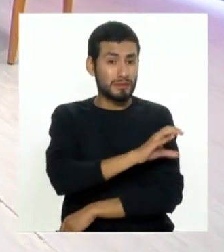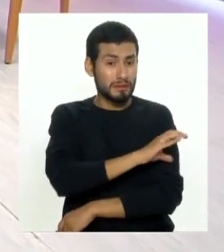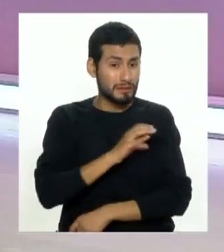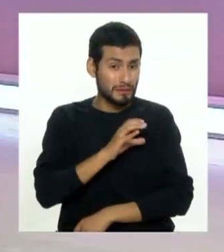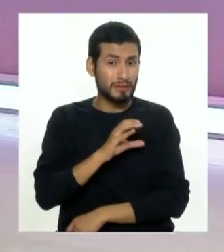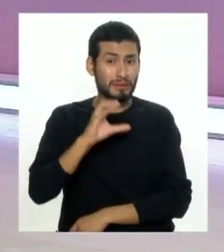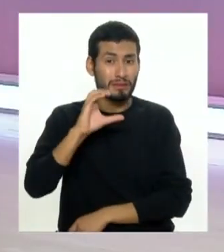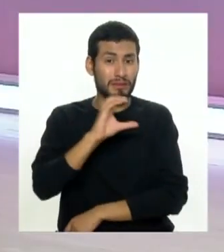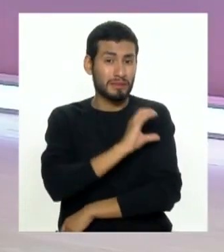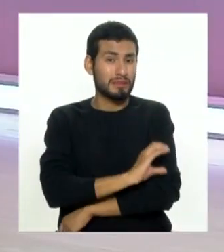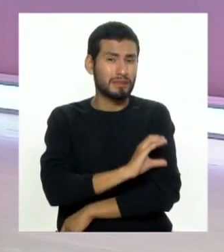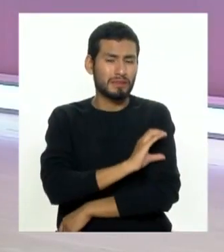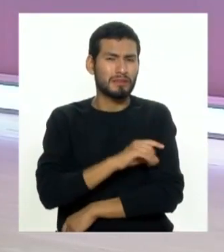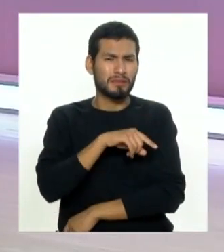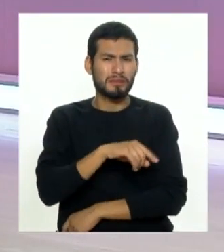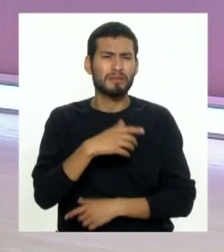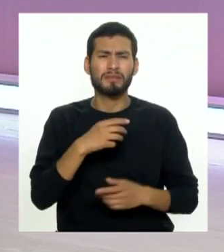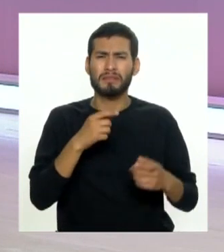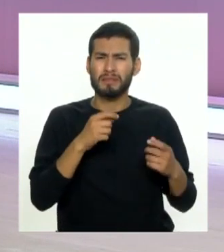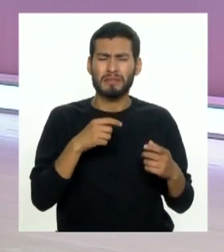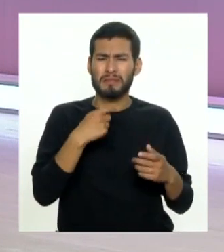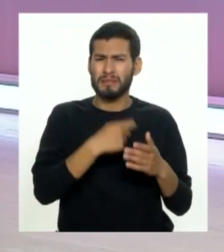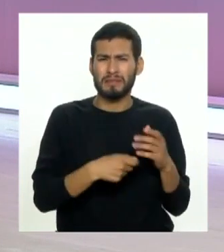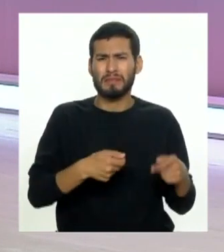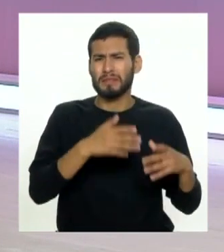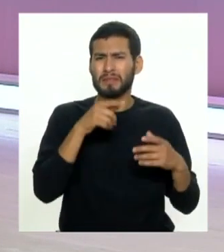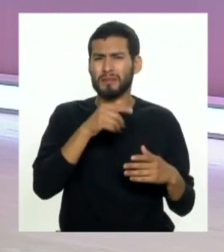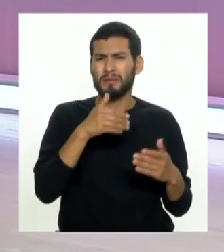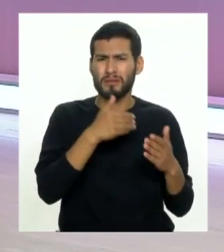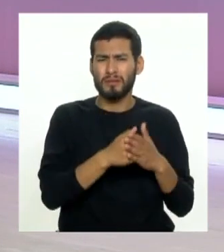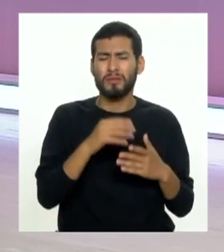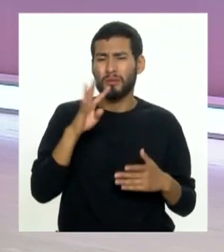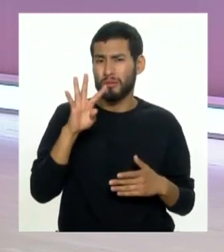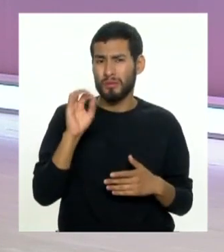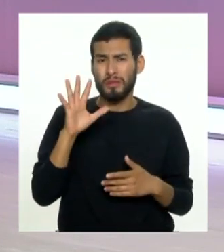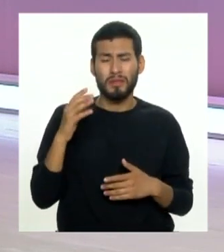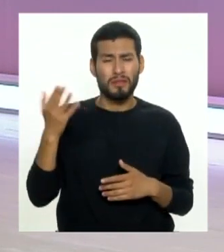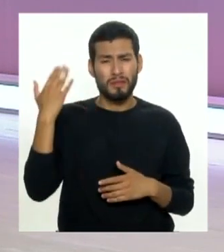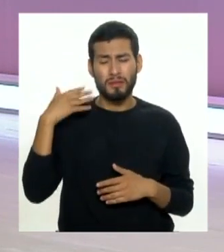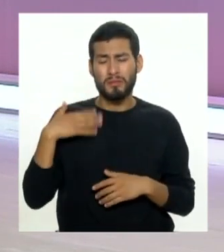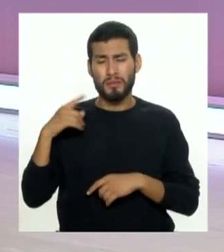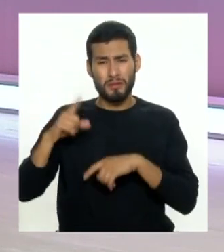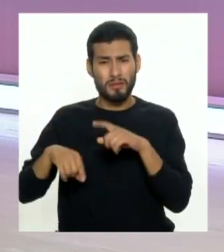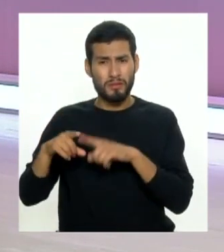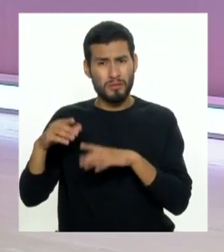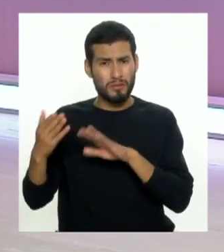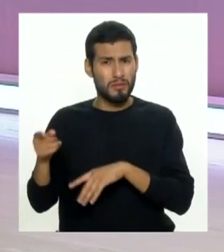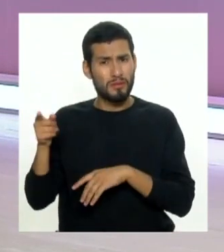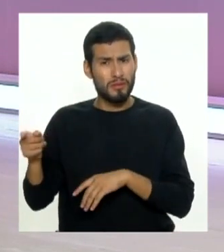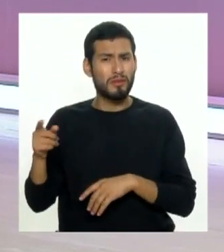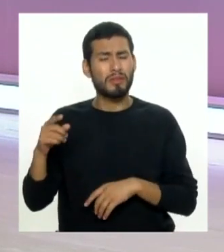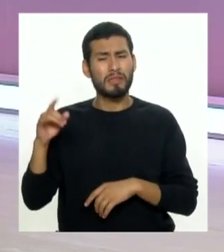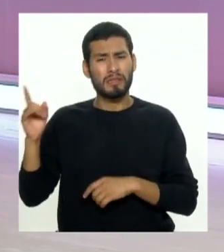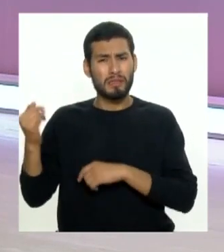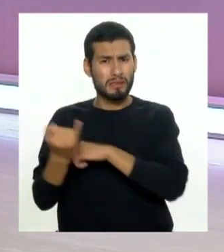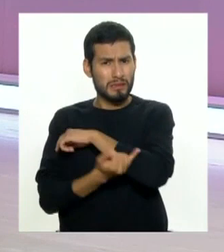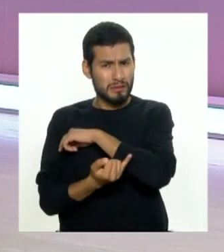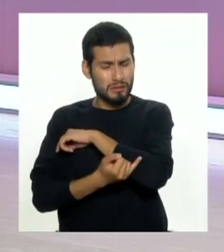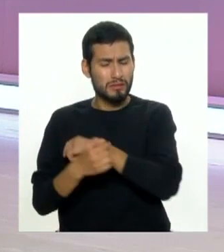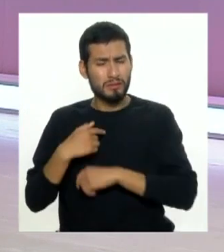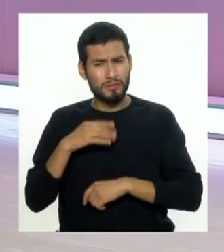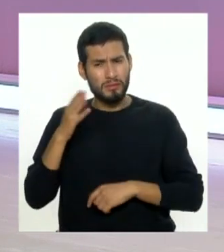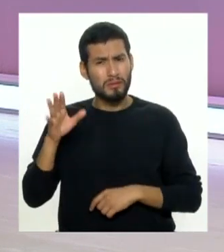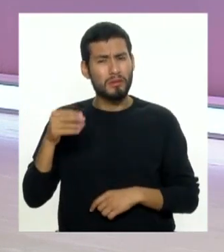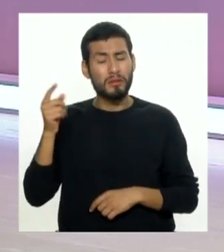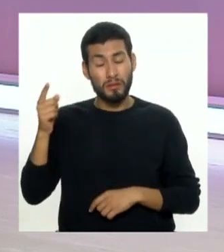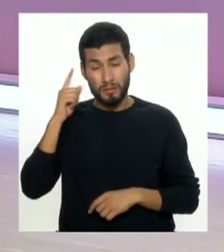es extensamente grande los gastos. Hace exactamente 45 días ha fallecido un primo ahí en el instituto